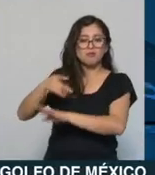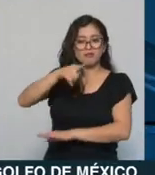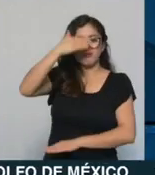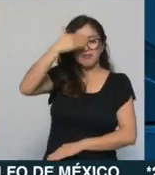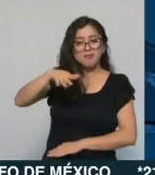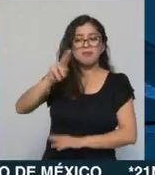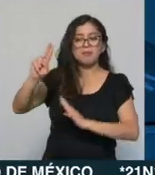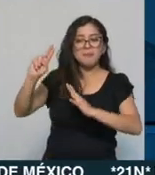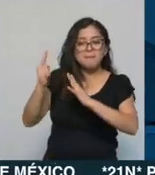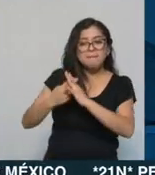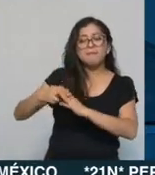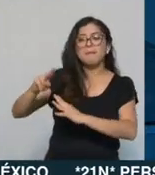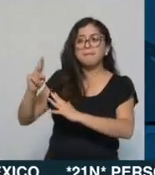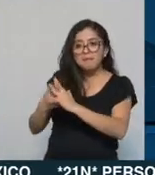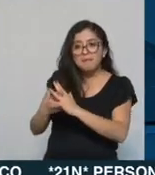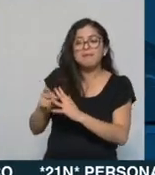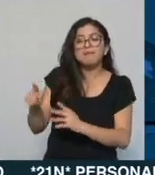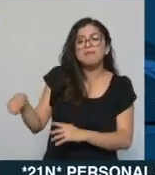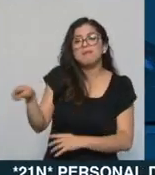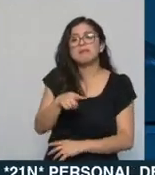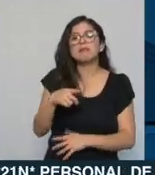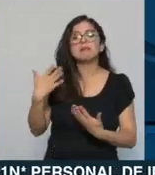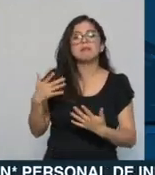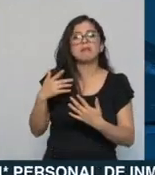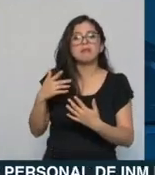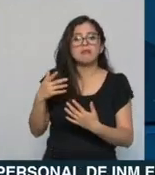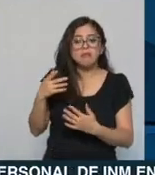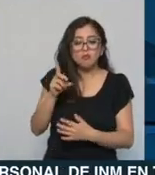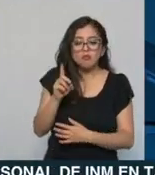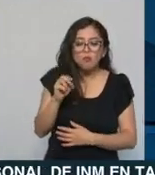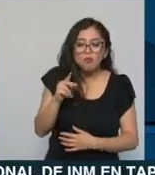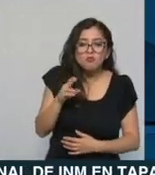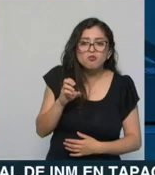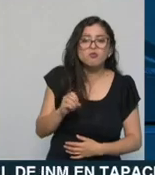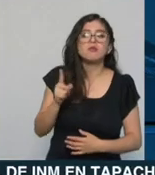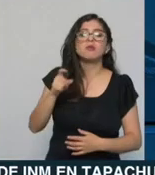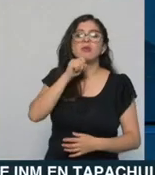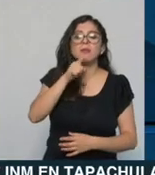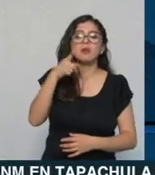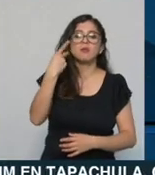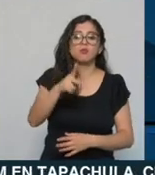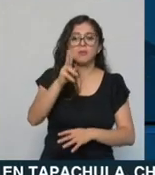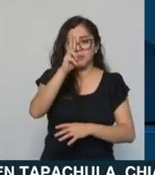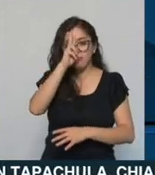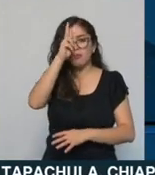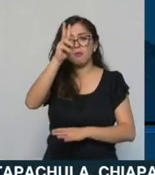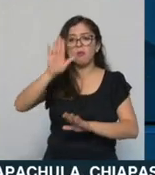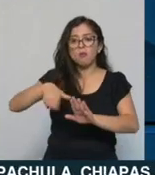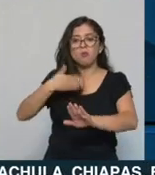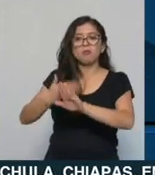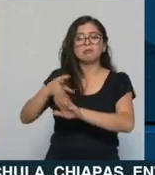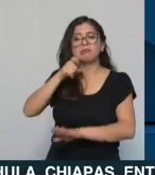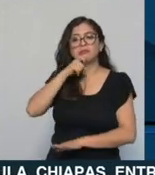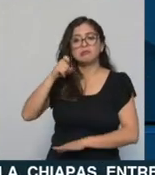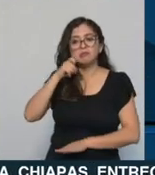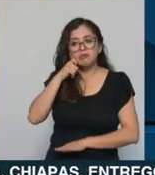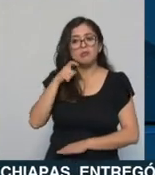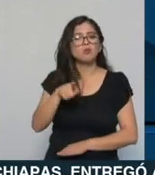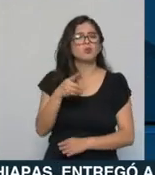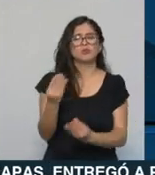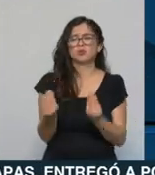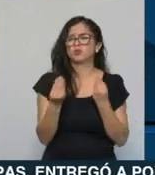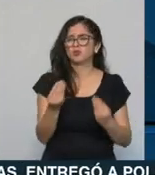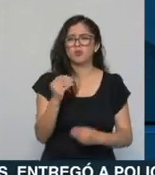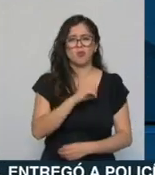son bastante dolosos, hay mucha violencia hasta sexual de por medio. Odio.